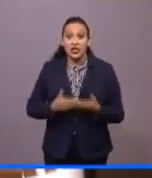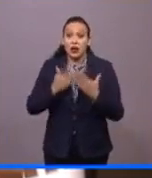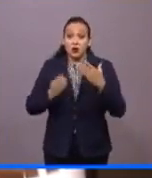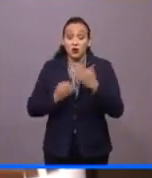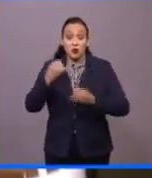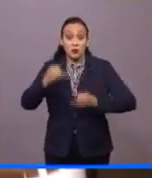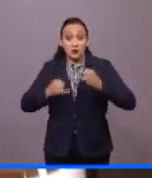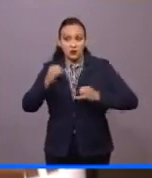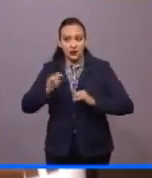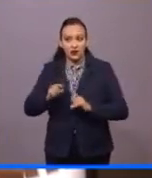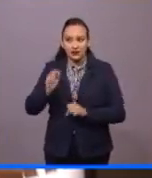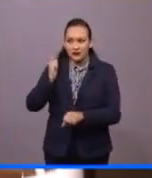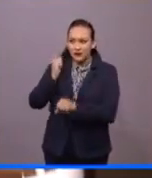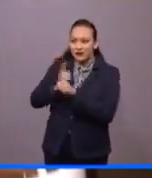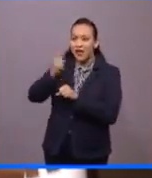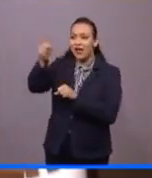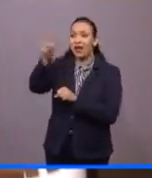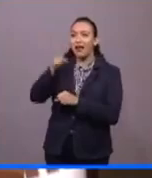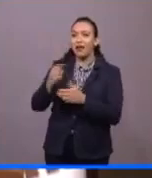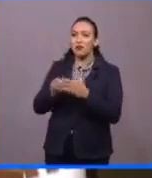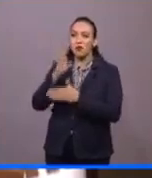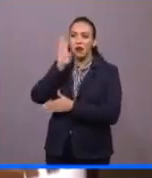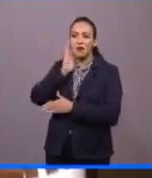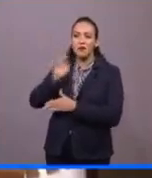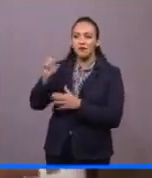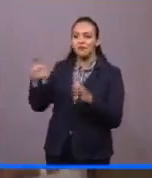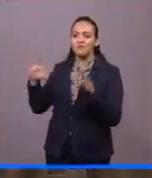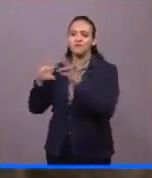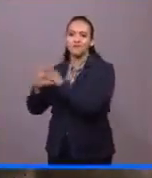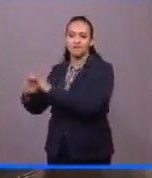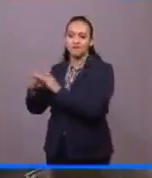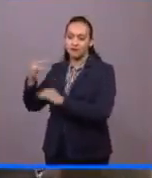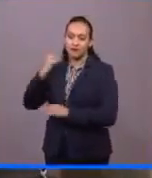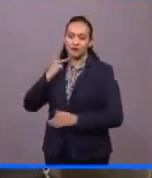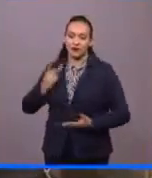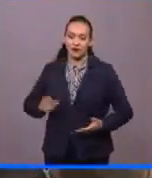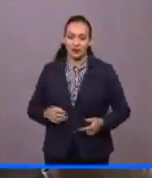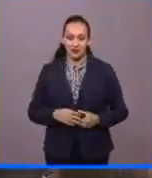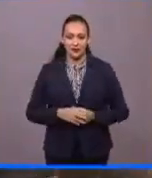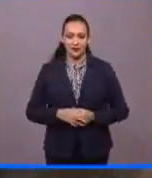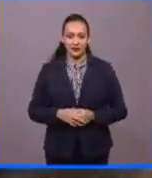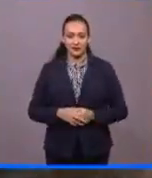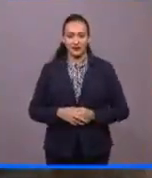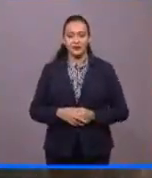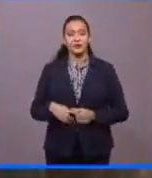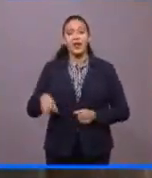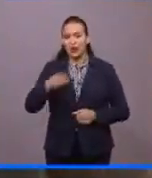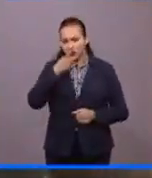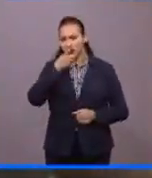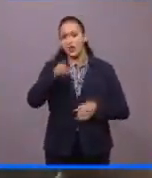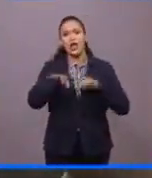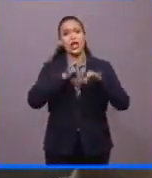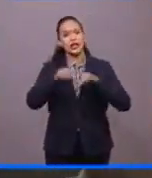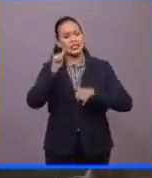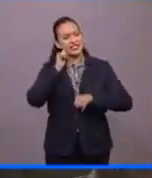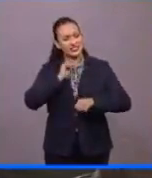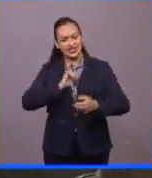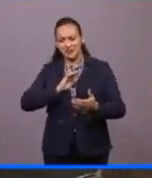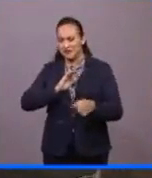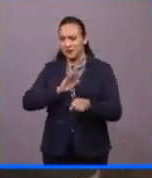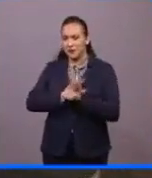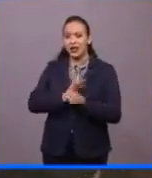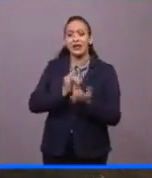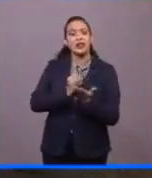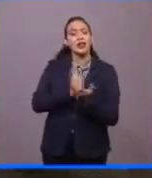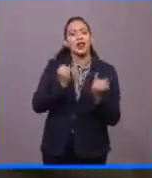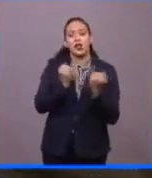se han demostrado son agentes de un movimiento político. Al asegurar que llevarán la defensa de la democracia del